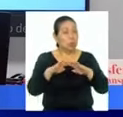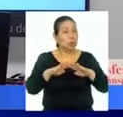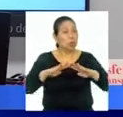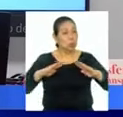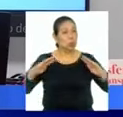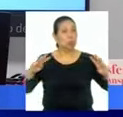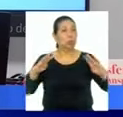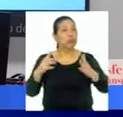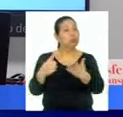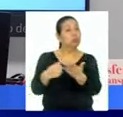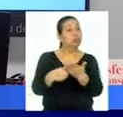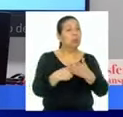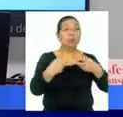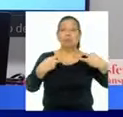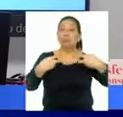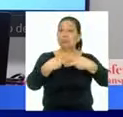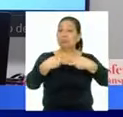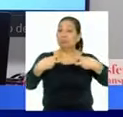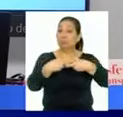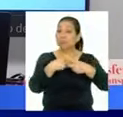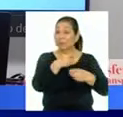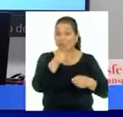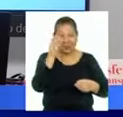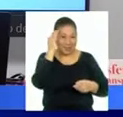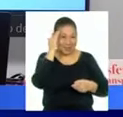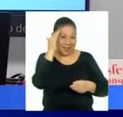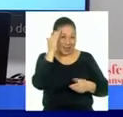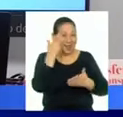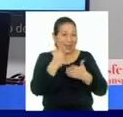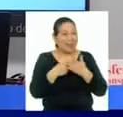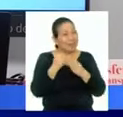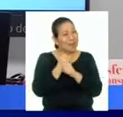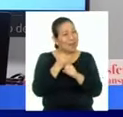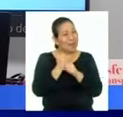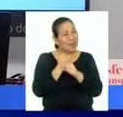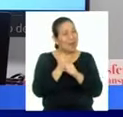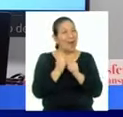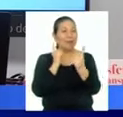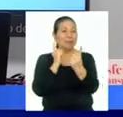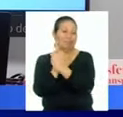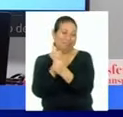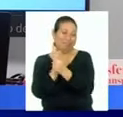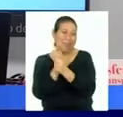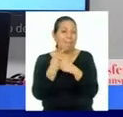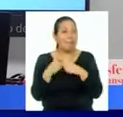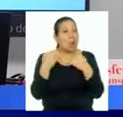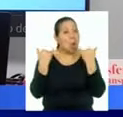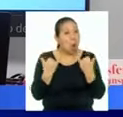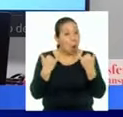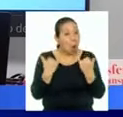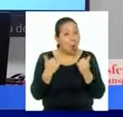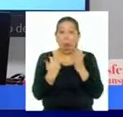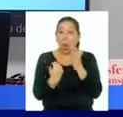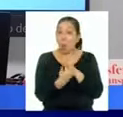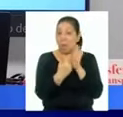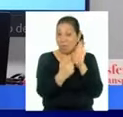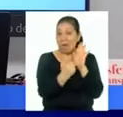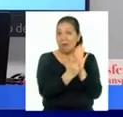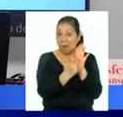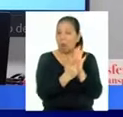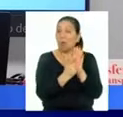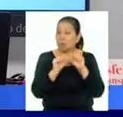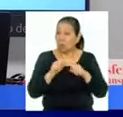de conciliación virtual. Ustedes saben que los conciliadores trabajaban de manera presencial, pero ahora, mediante esta ley y este